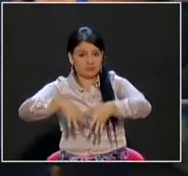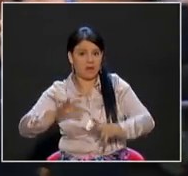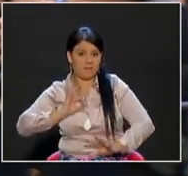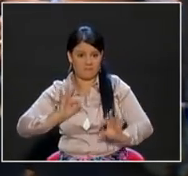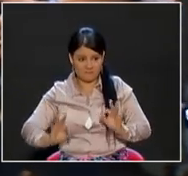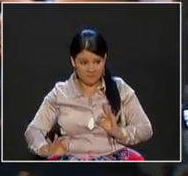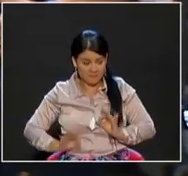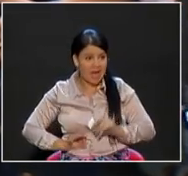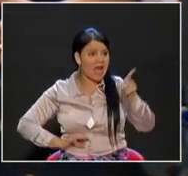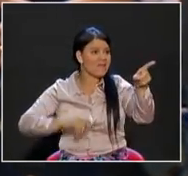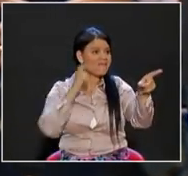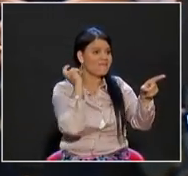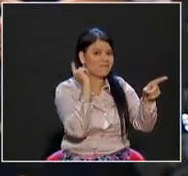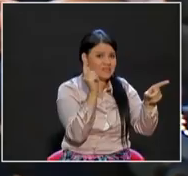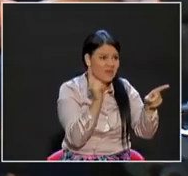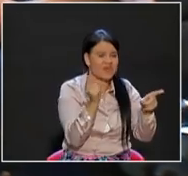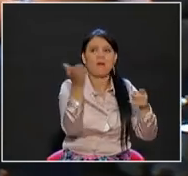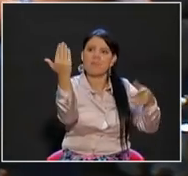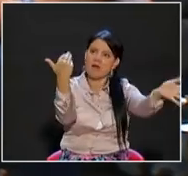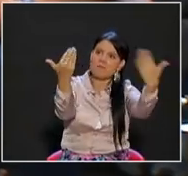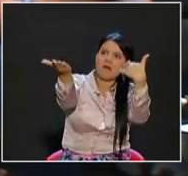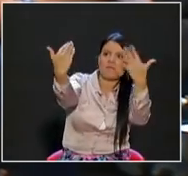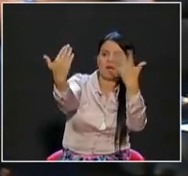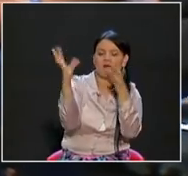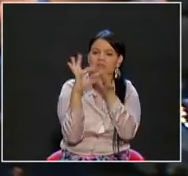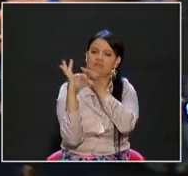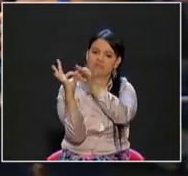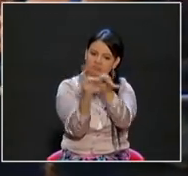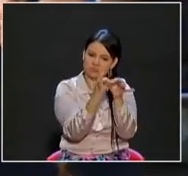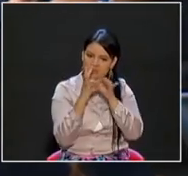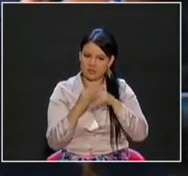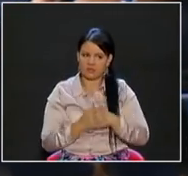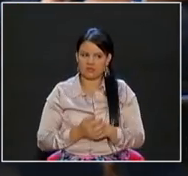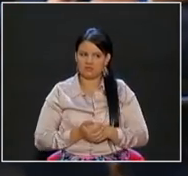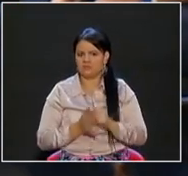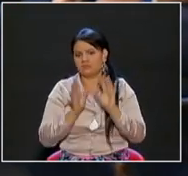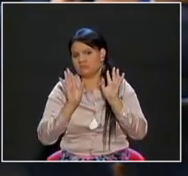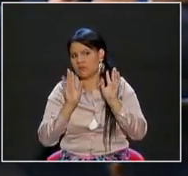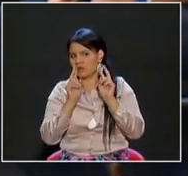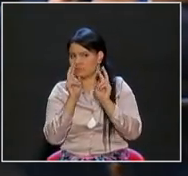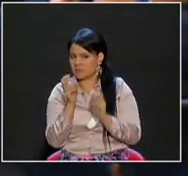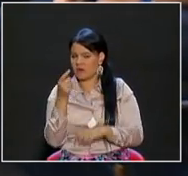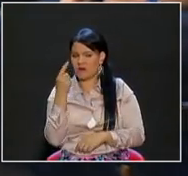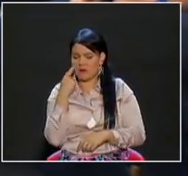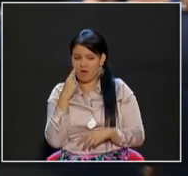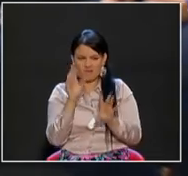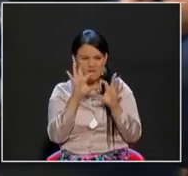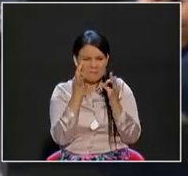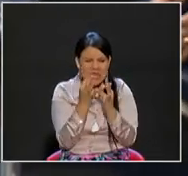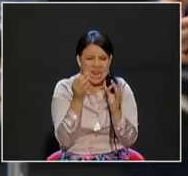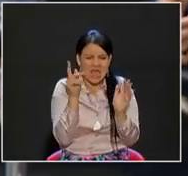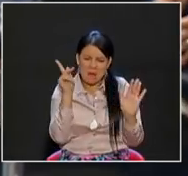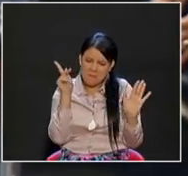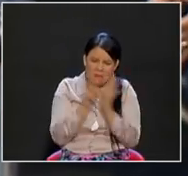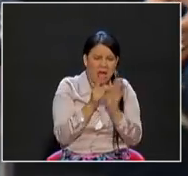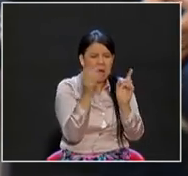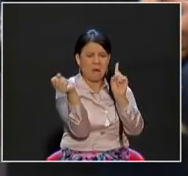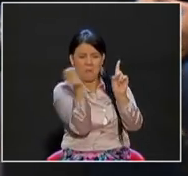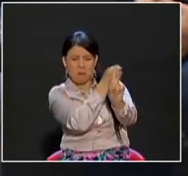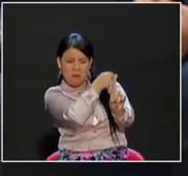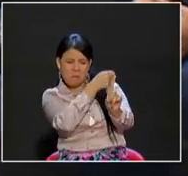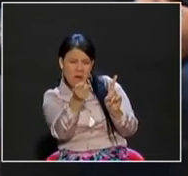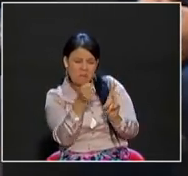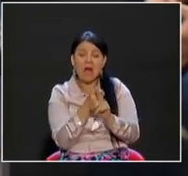pero también los temas que es lo que está pasando allá con la violencia y atrás familiar con la convivencia con la violencia de género